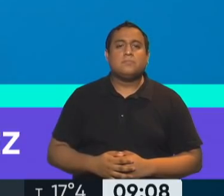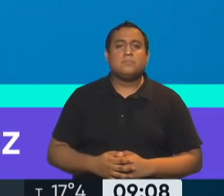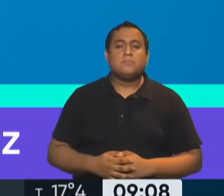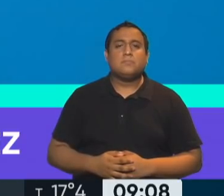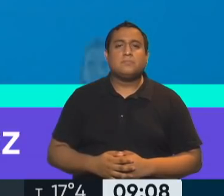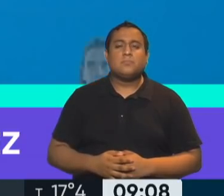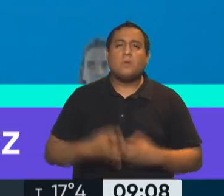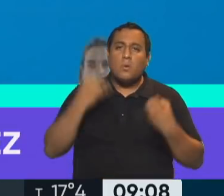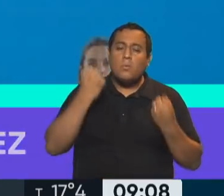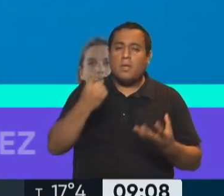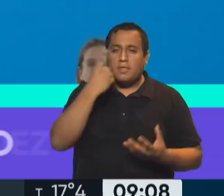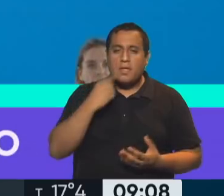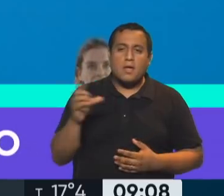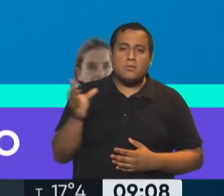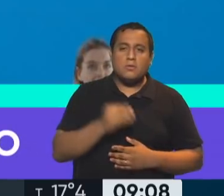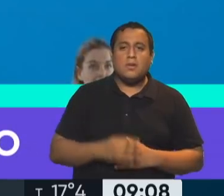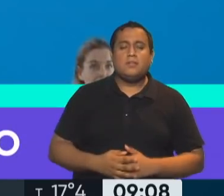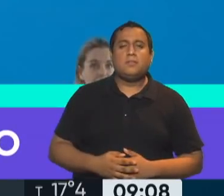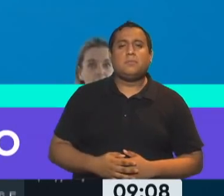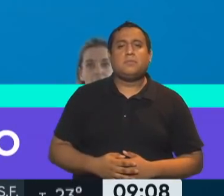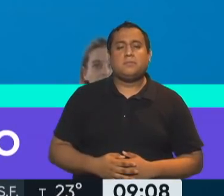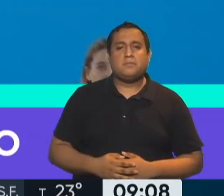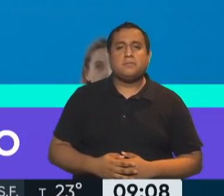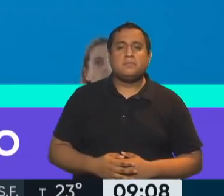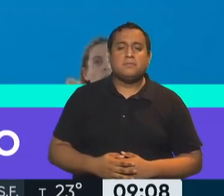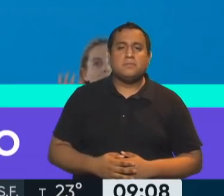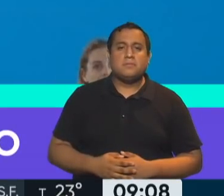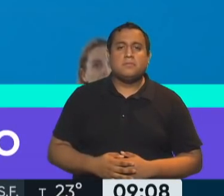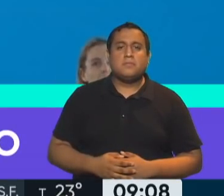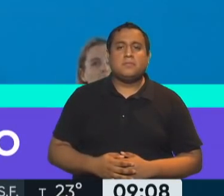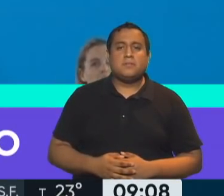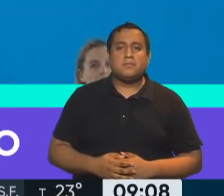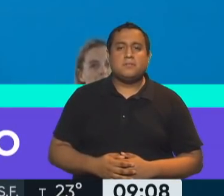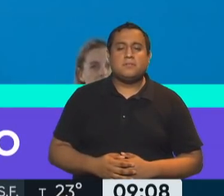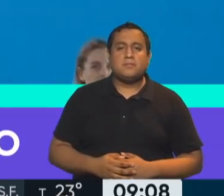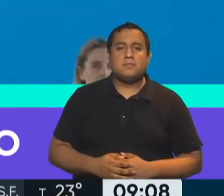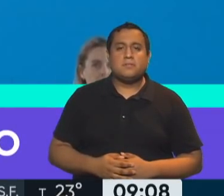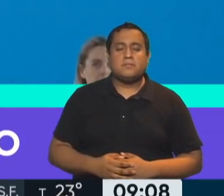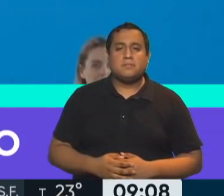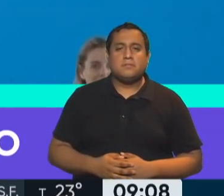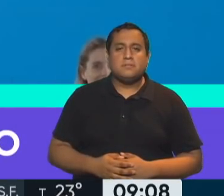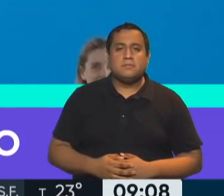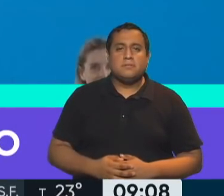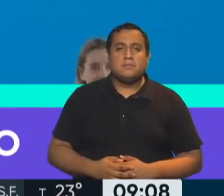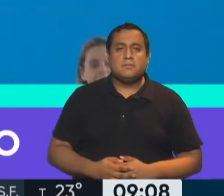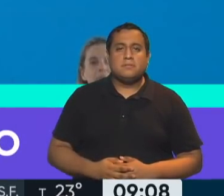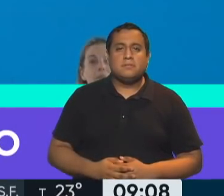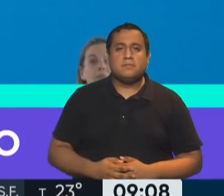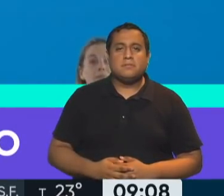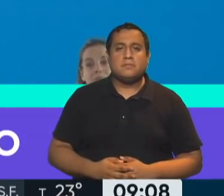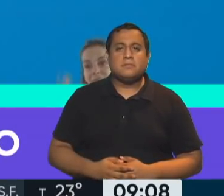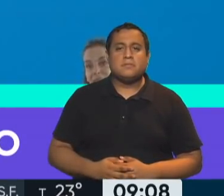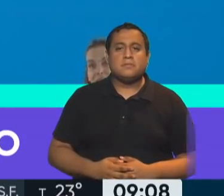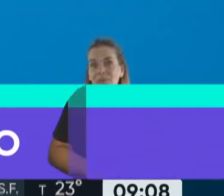Buenos días a todos y a todas. ¿Cómo están? Gracias por estar acá. Regresamos ayer,